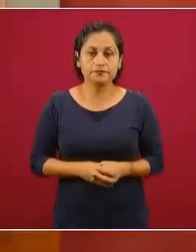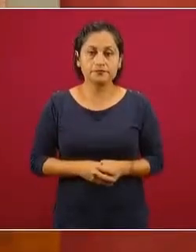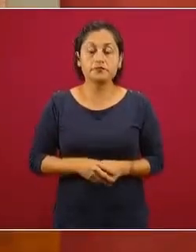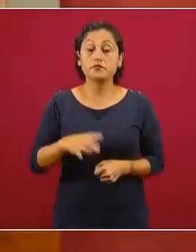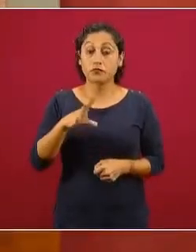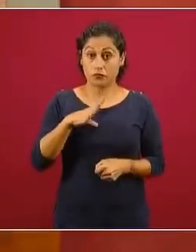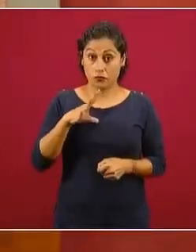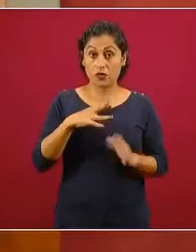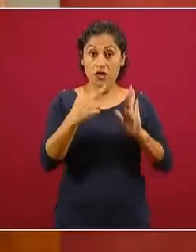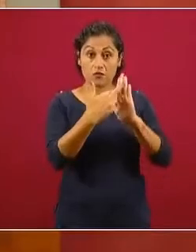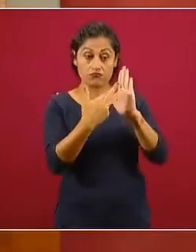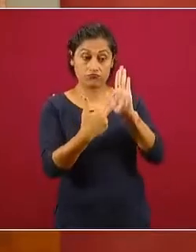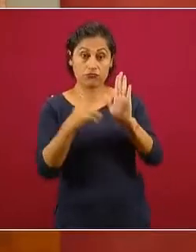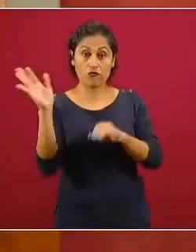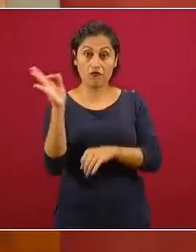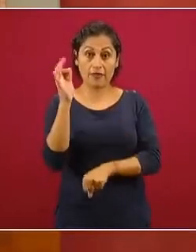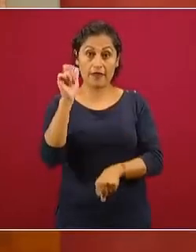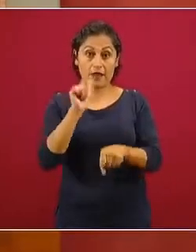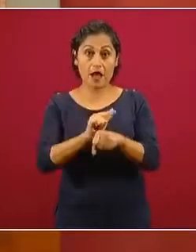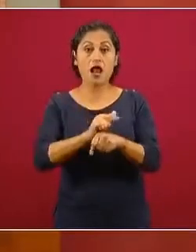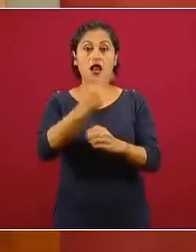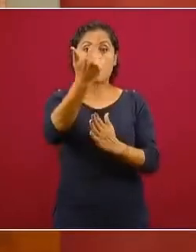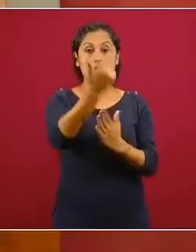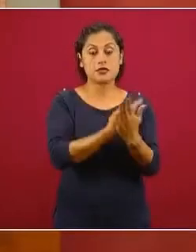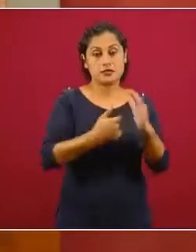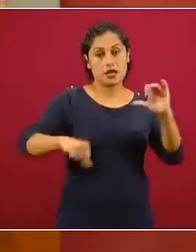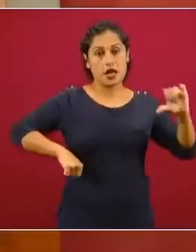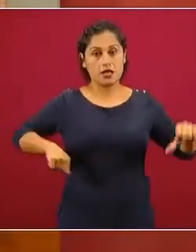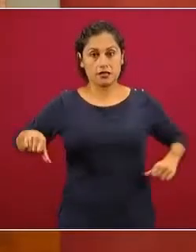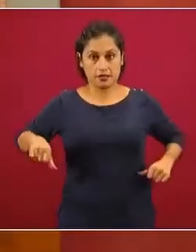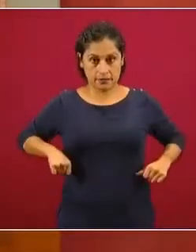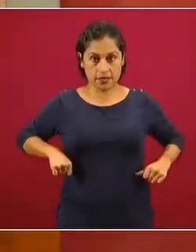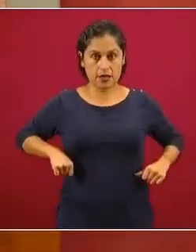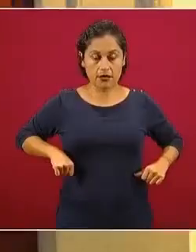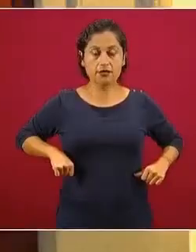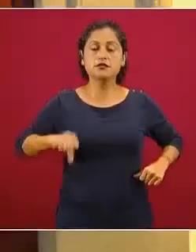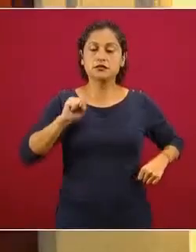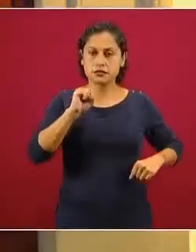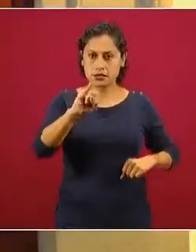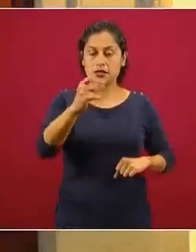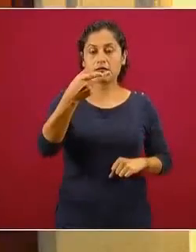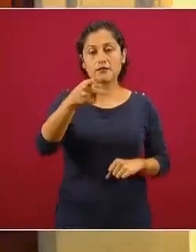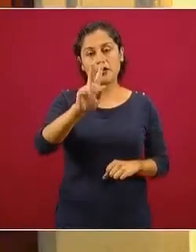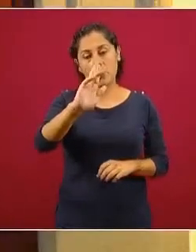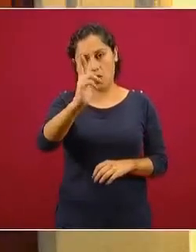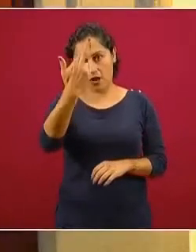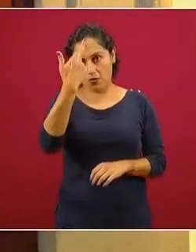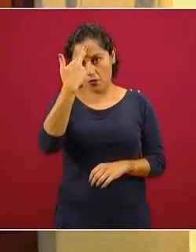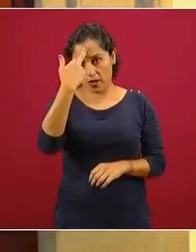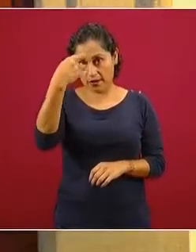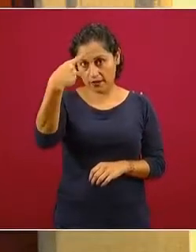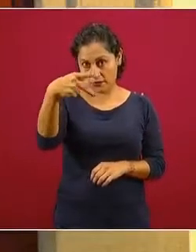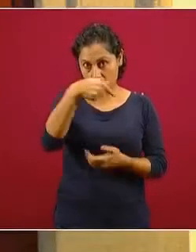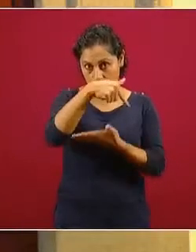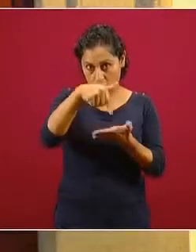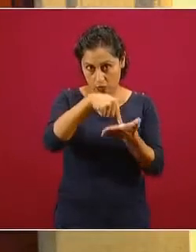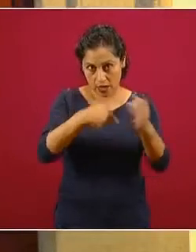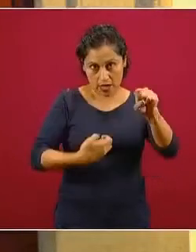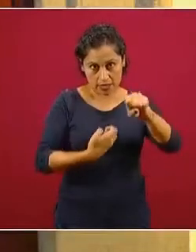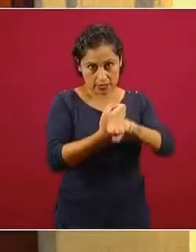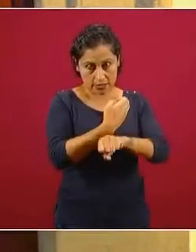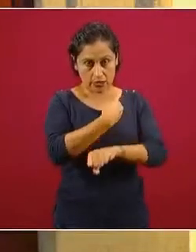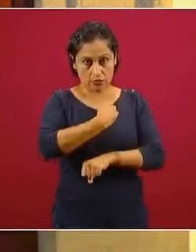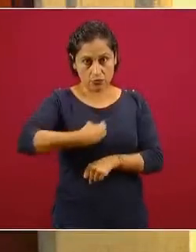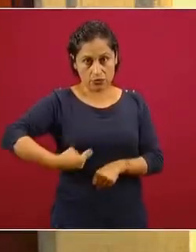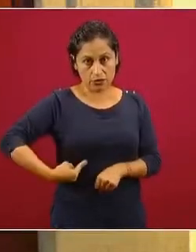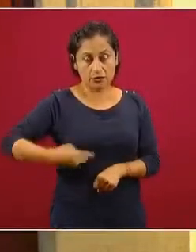federal donde están las actividades principales, pero hay que recordar siempre que son las autoridades locales las que conocen de manera directa y